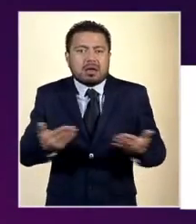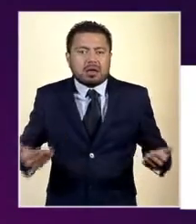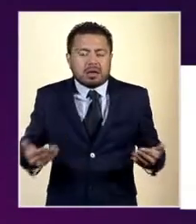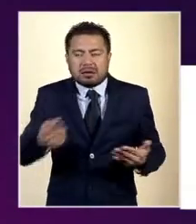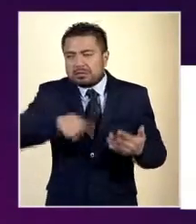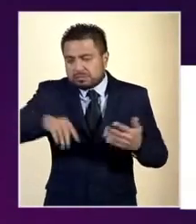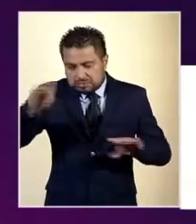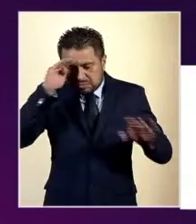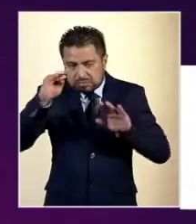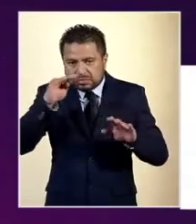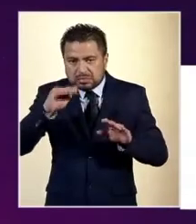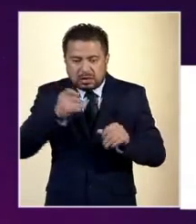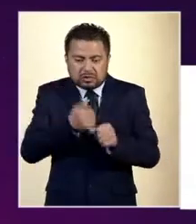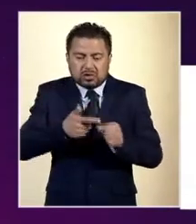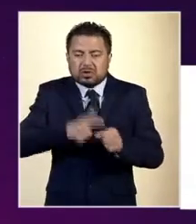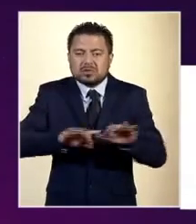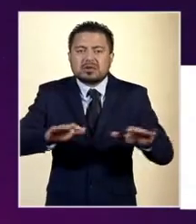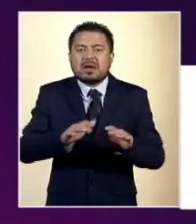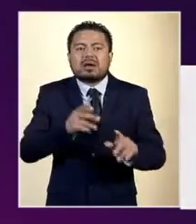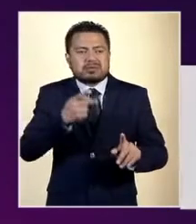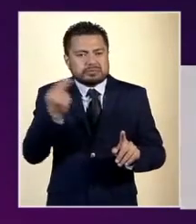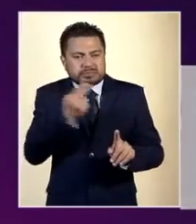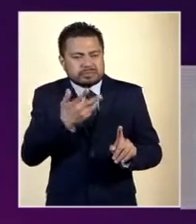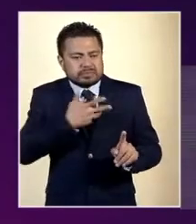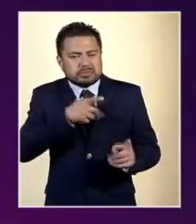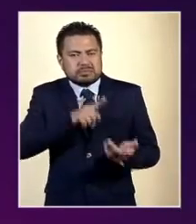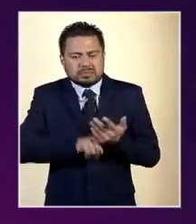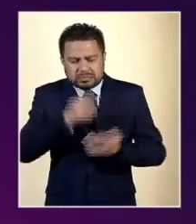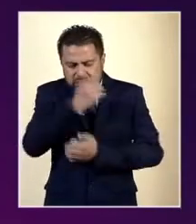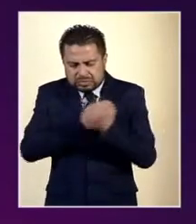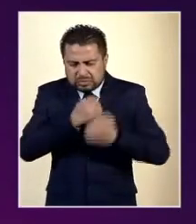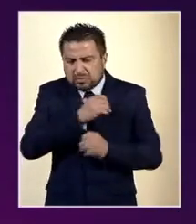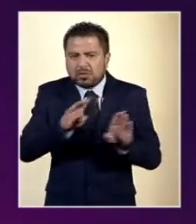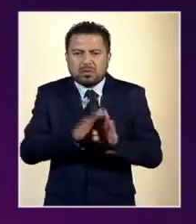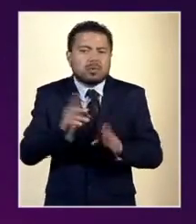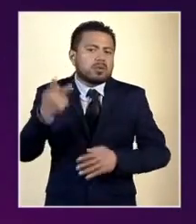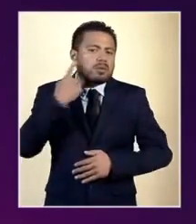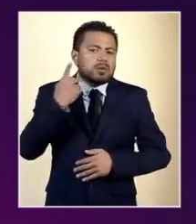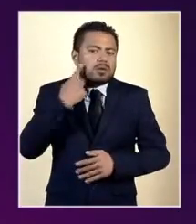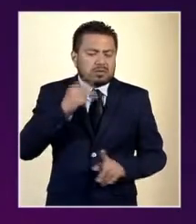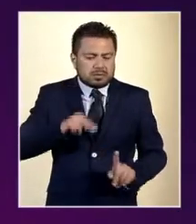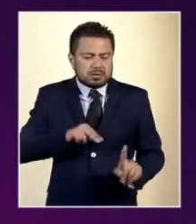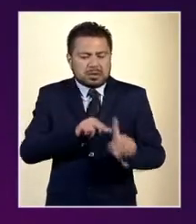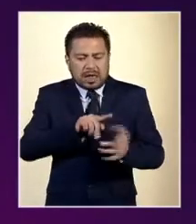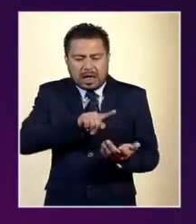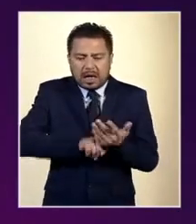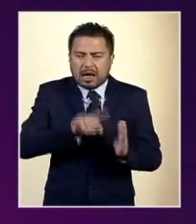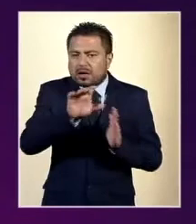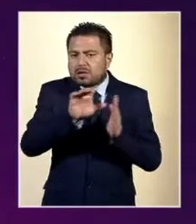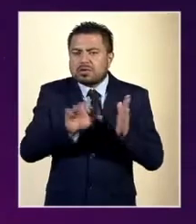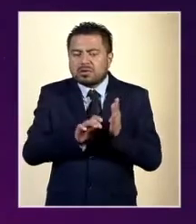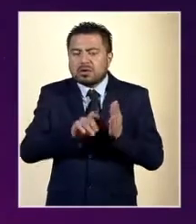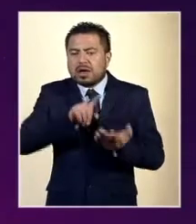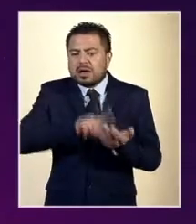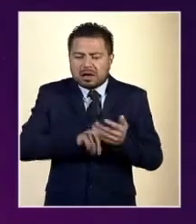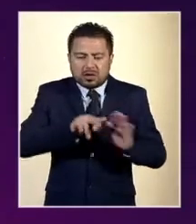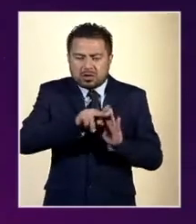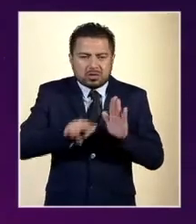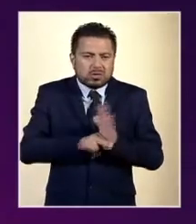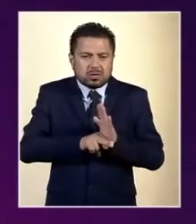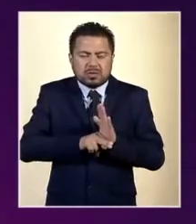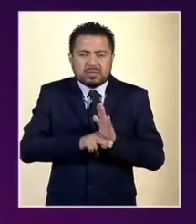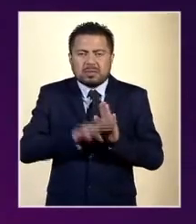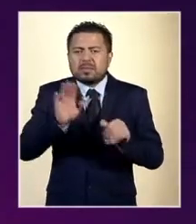ahora pensemos, si eso es a nivel social, también tendríamos que evaluar cómo la política los está viendo dentro de estas constituciones, dentro de esta